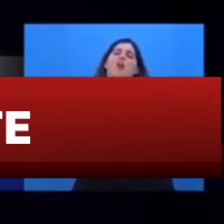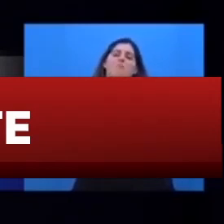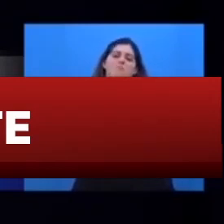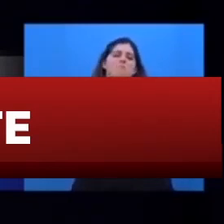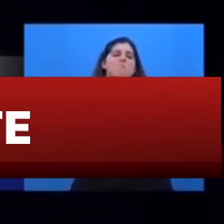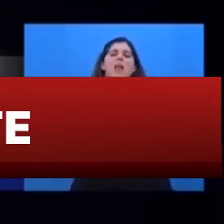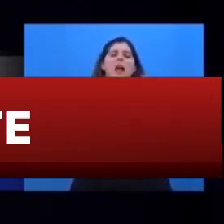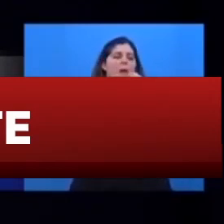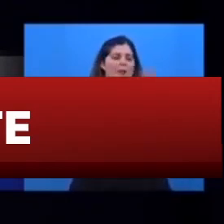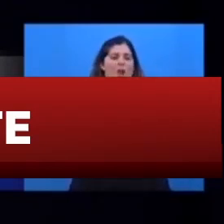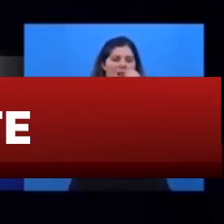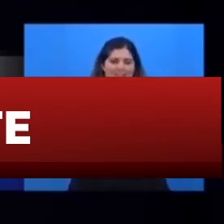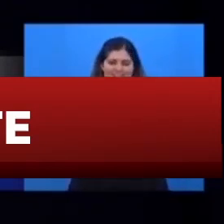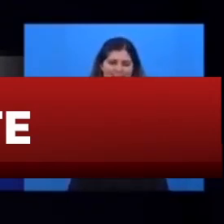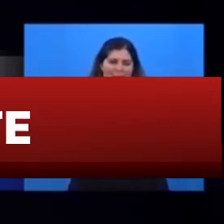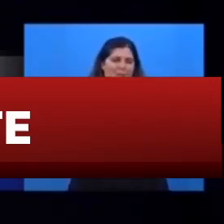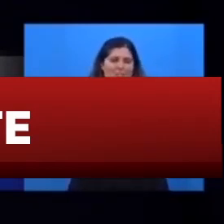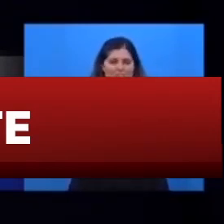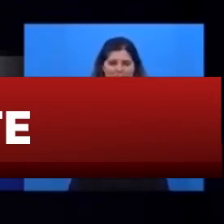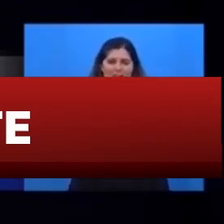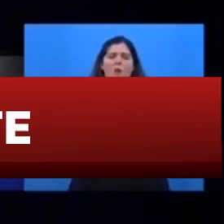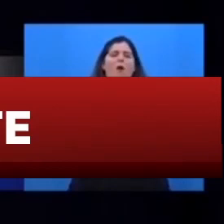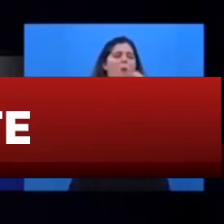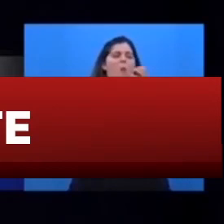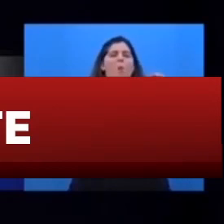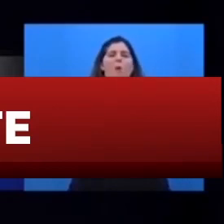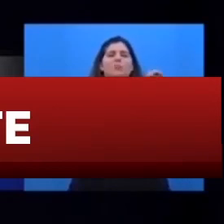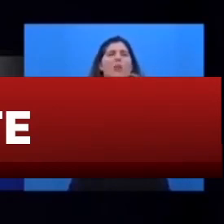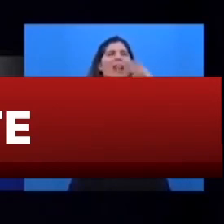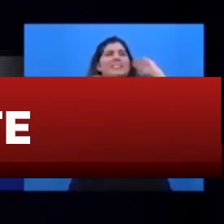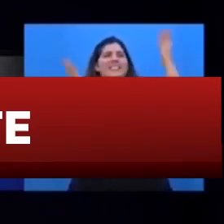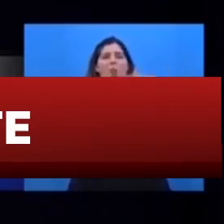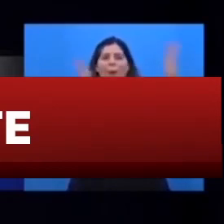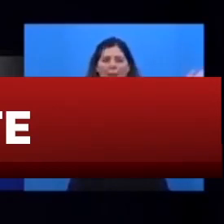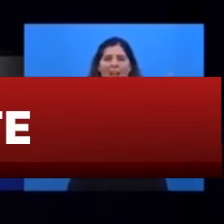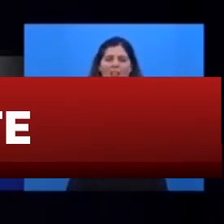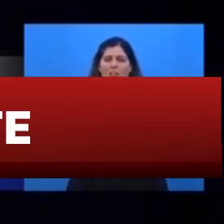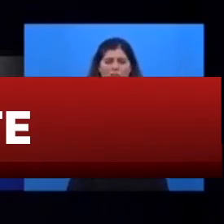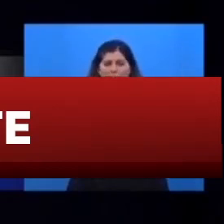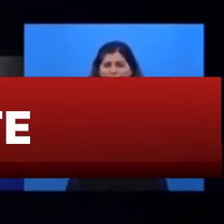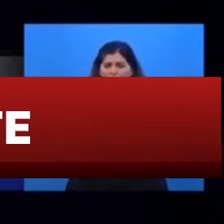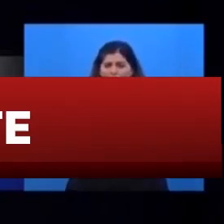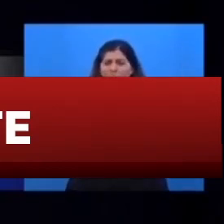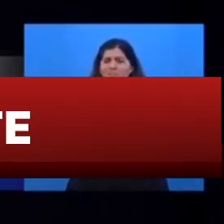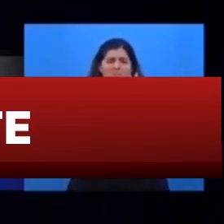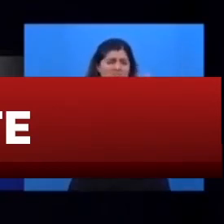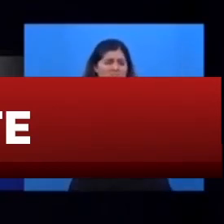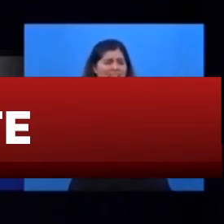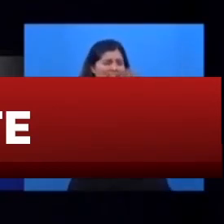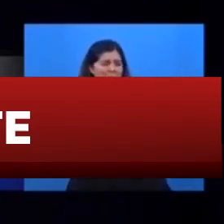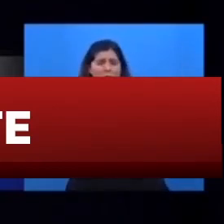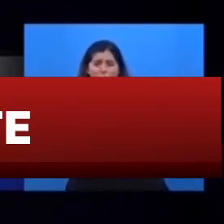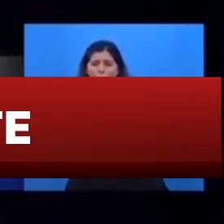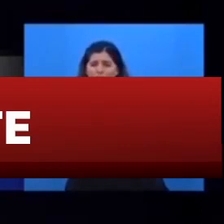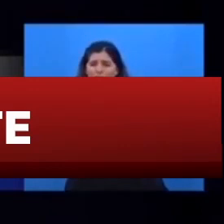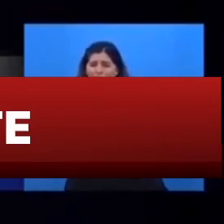13 años no han mejorado los indicadores. Los basurales y cielos abiertos todavía persisten. Es el típico ejemplo de corrupción